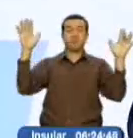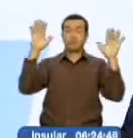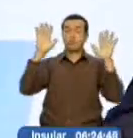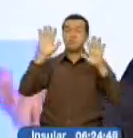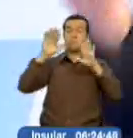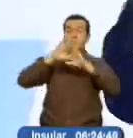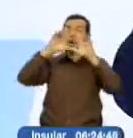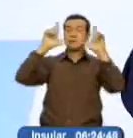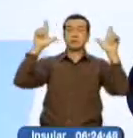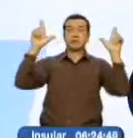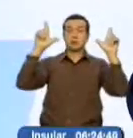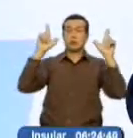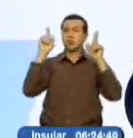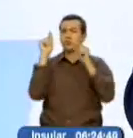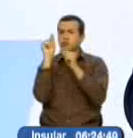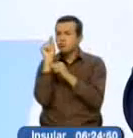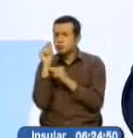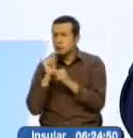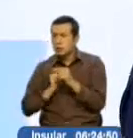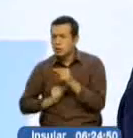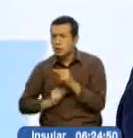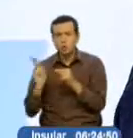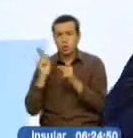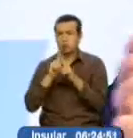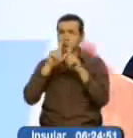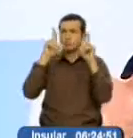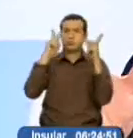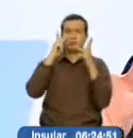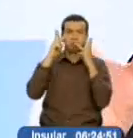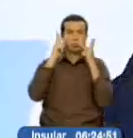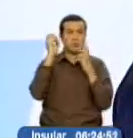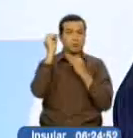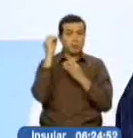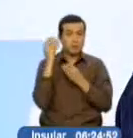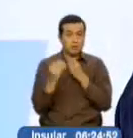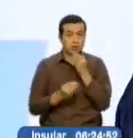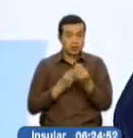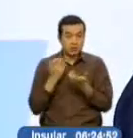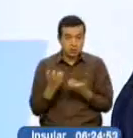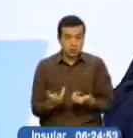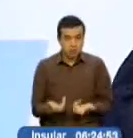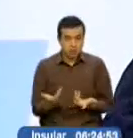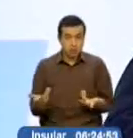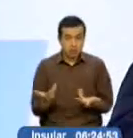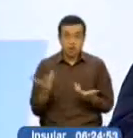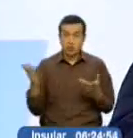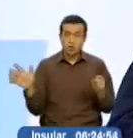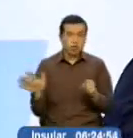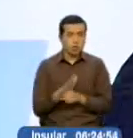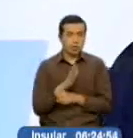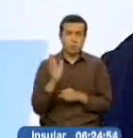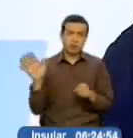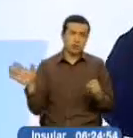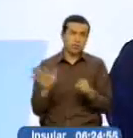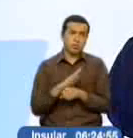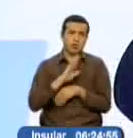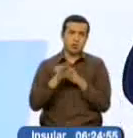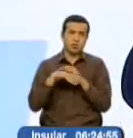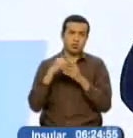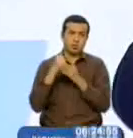las municipalidades tiene que reportar la información. Reportar, porque lo que se trata es de tener una compilación que